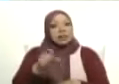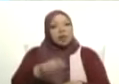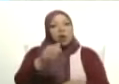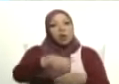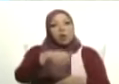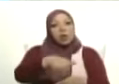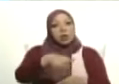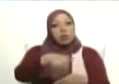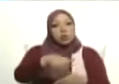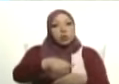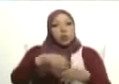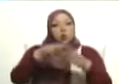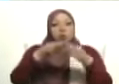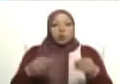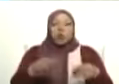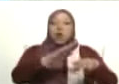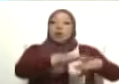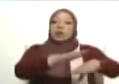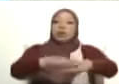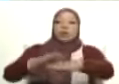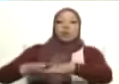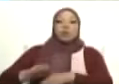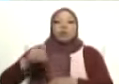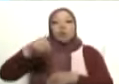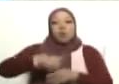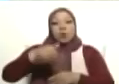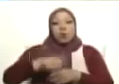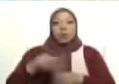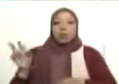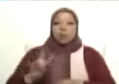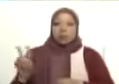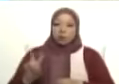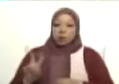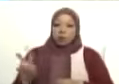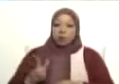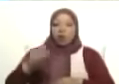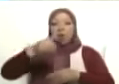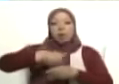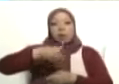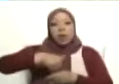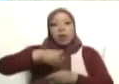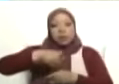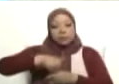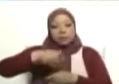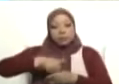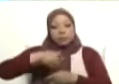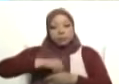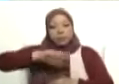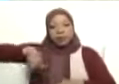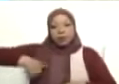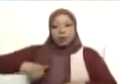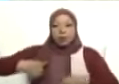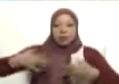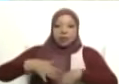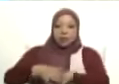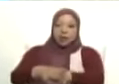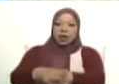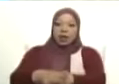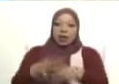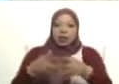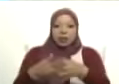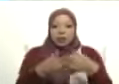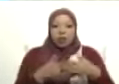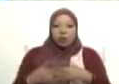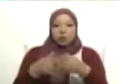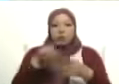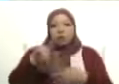todos estábamos votando, el llamado era a votar por Venezuela, a votar por nuestra integridad territorial.